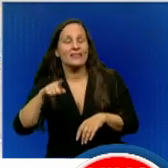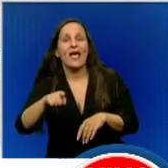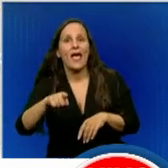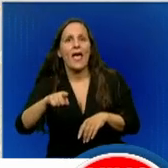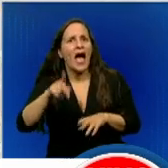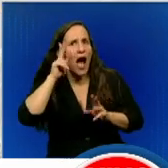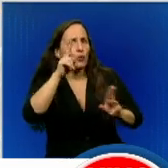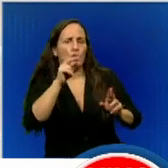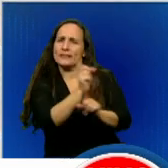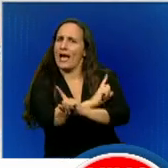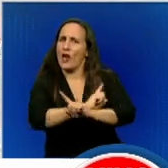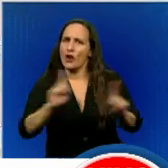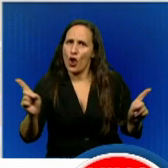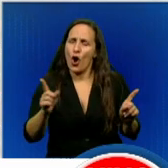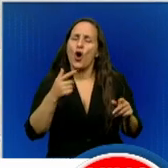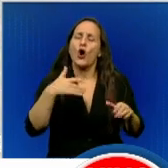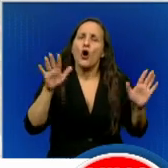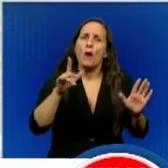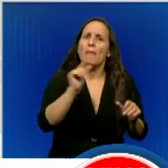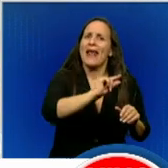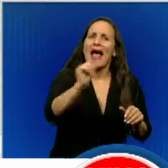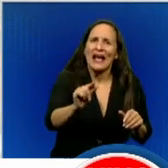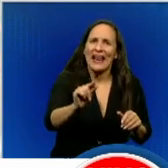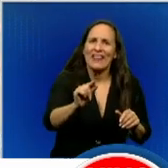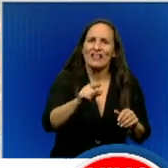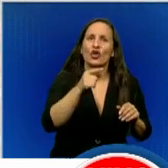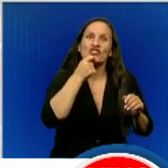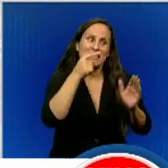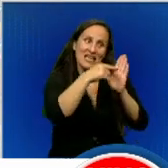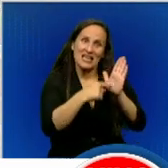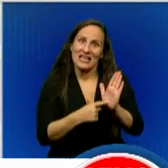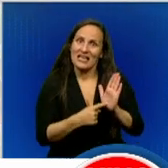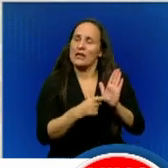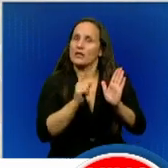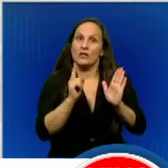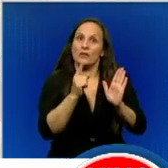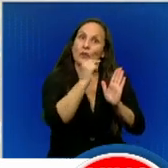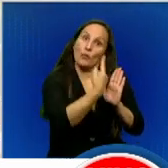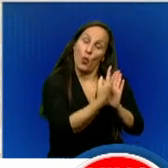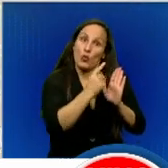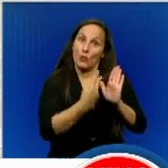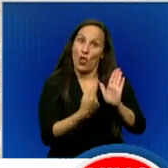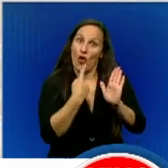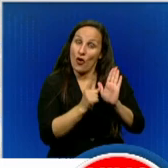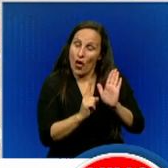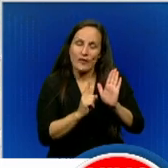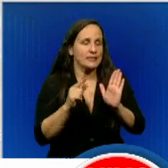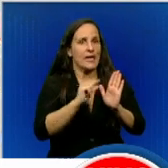autorización a toda operación del crédito que sea parte de lo establecido en los puntos 1 y 2 del presente